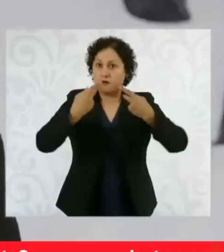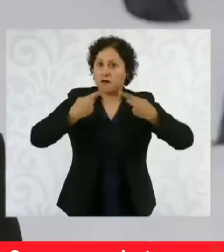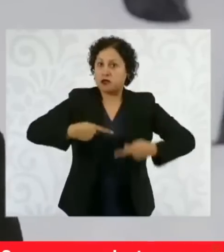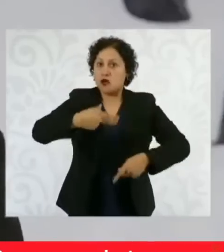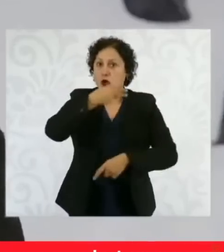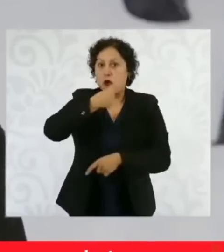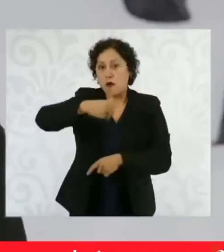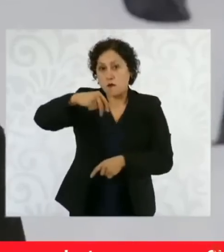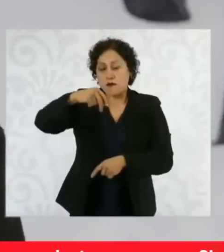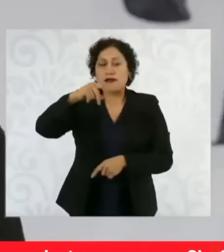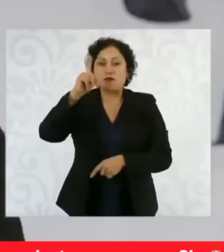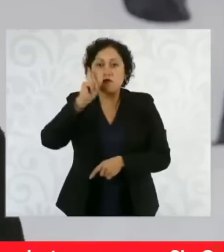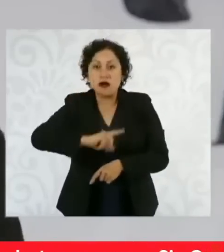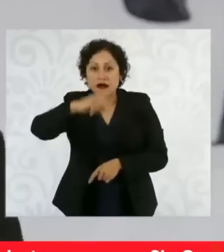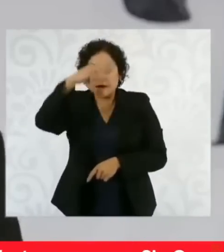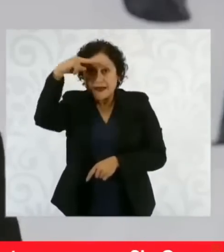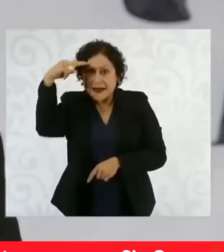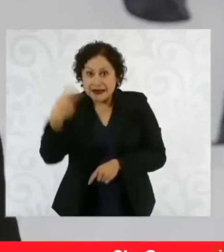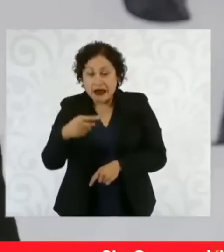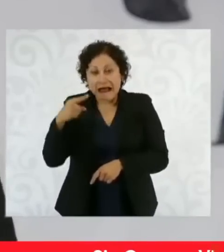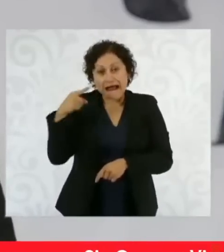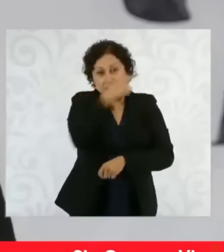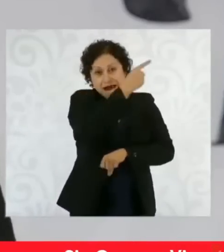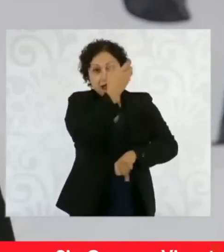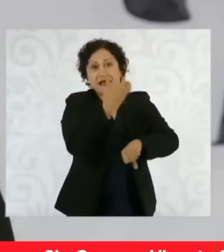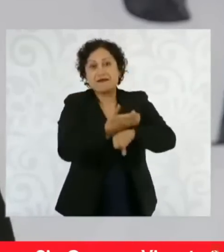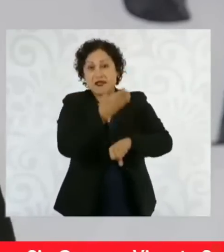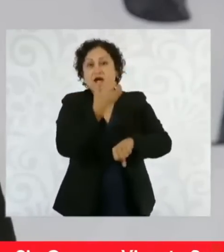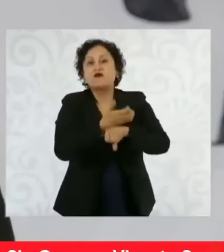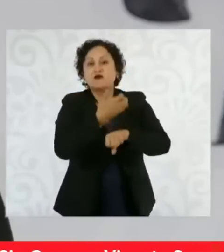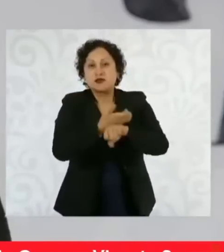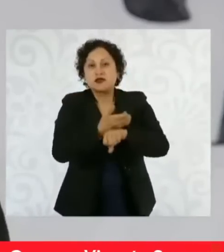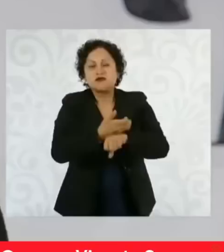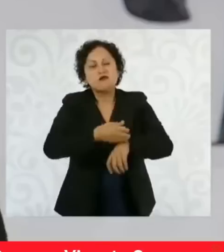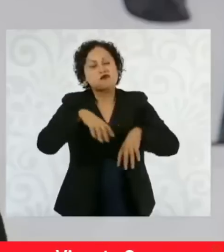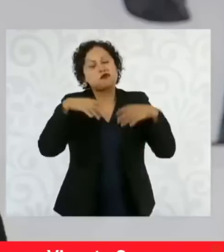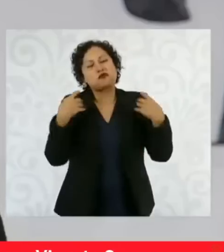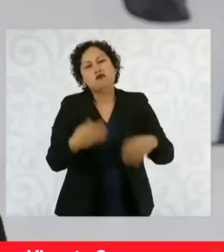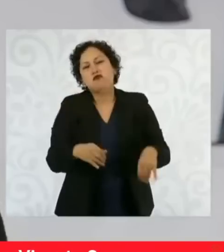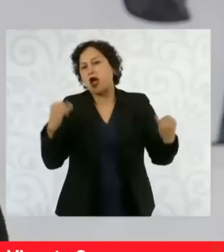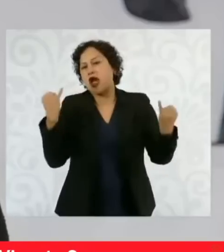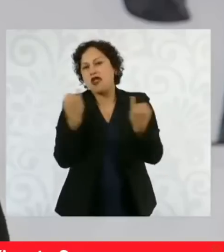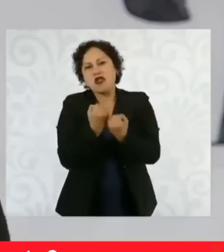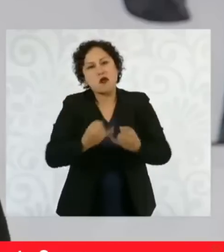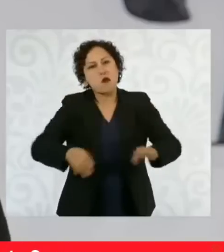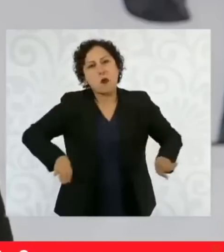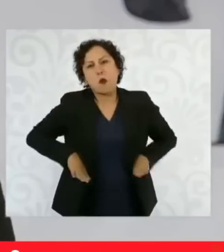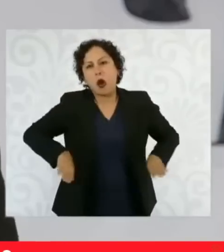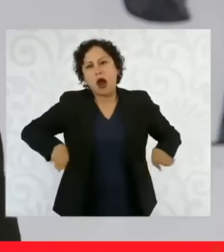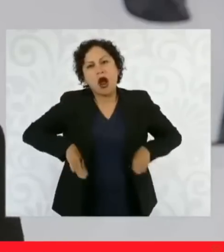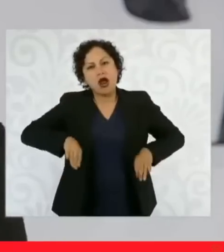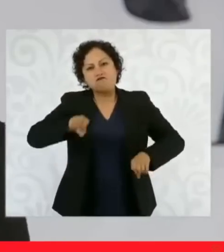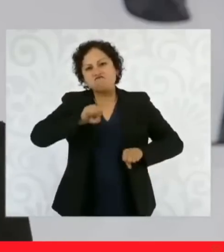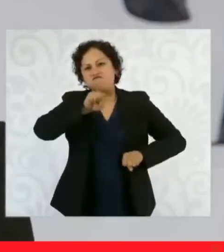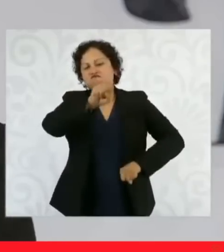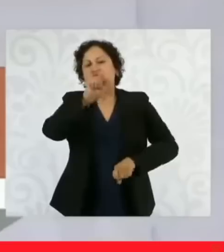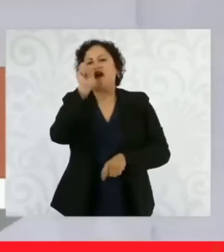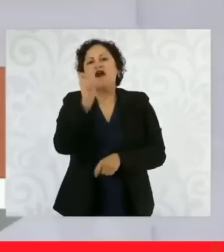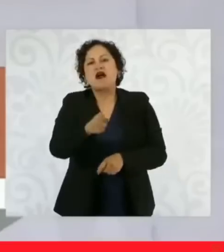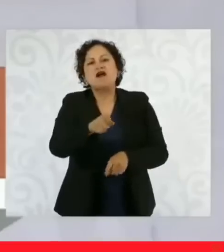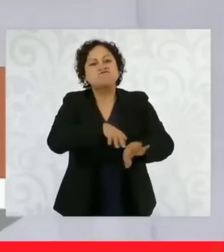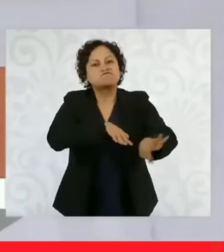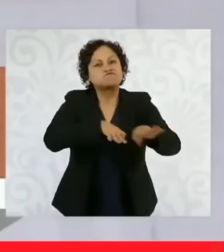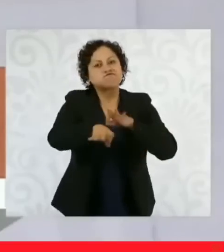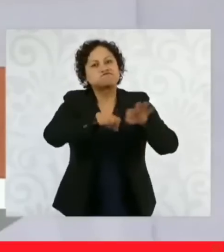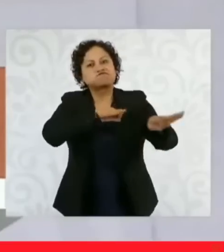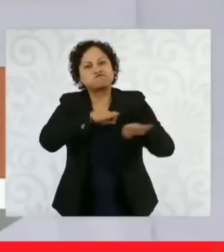Estados Unidos, nuestros paisanos y paisanas, son héroes y heroínas de la patria, trabajadores que apoyan